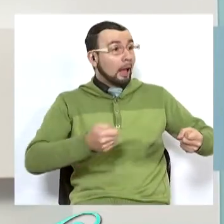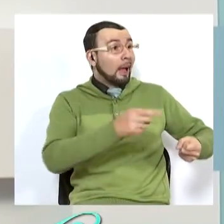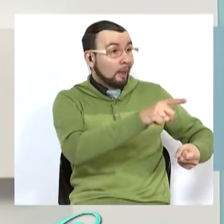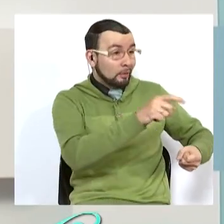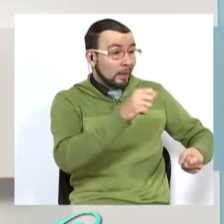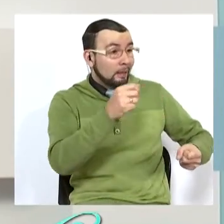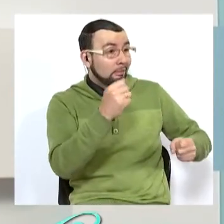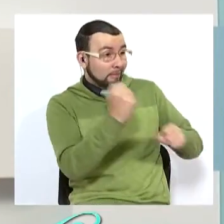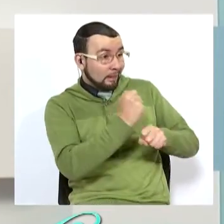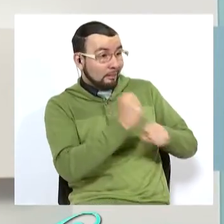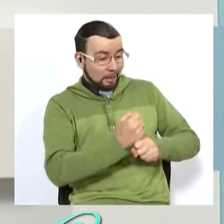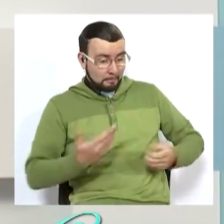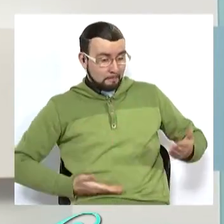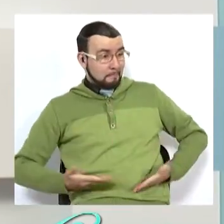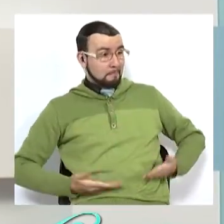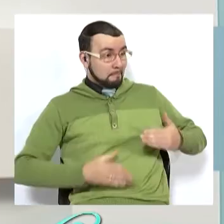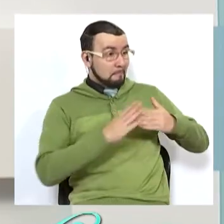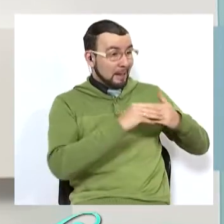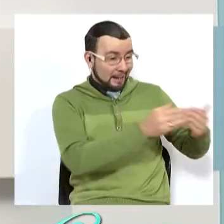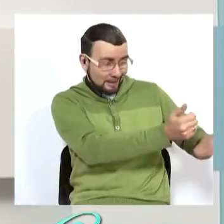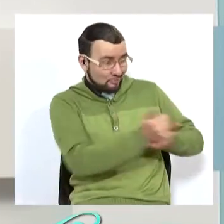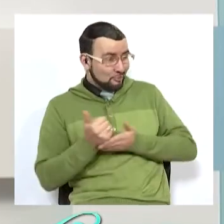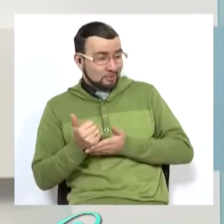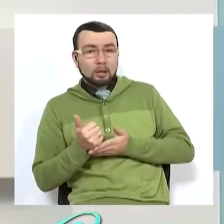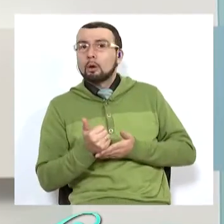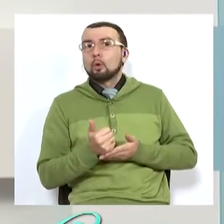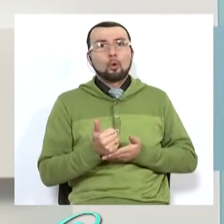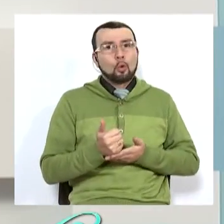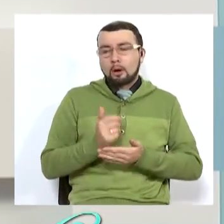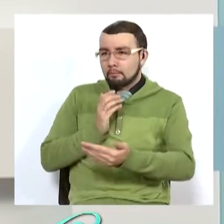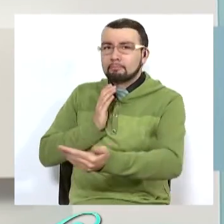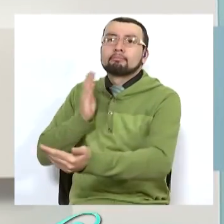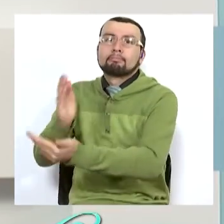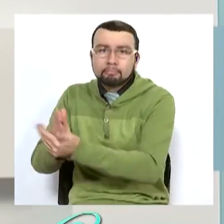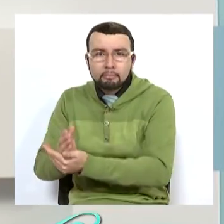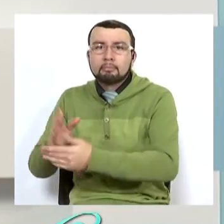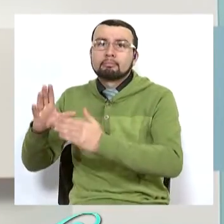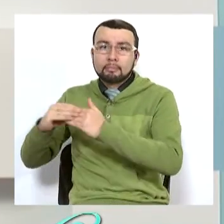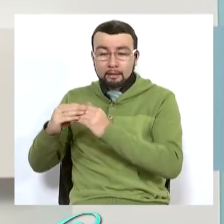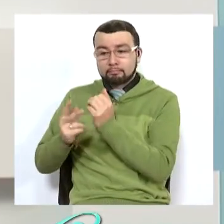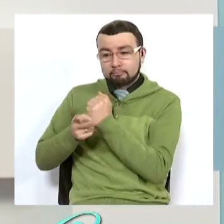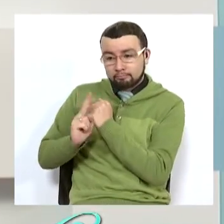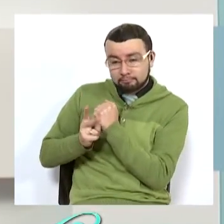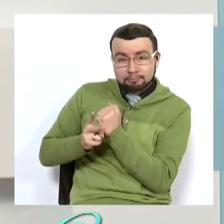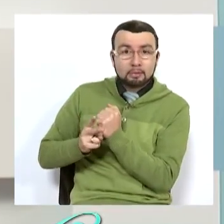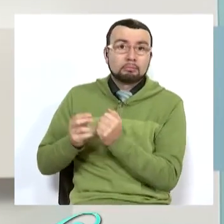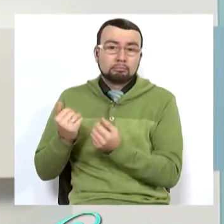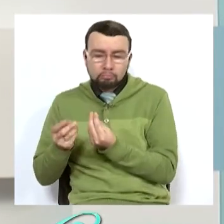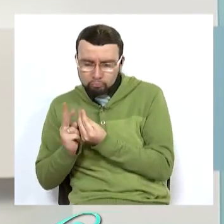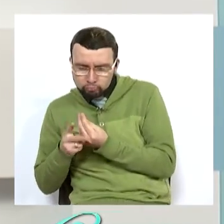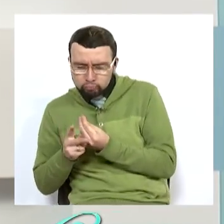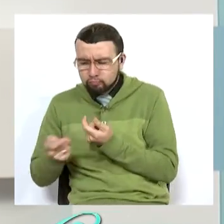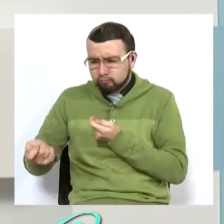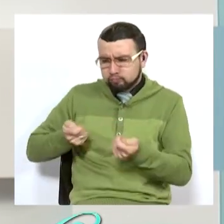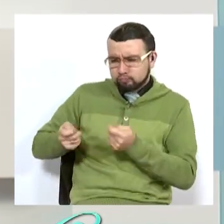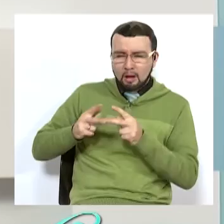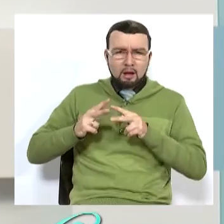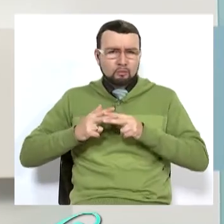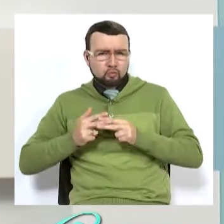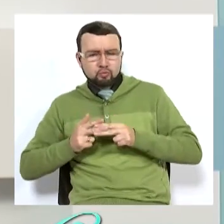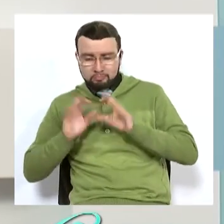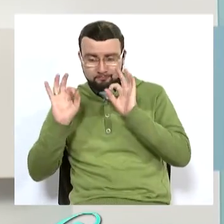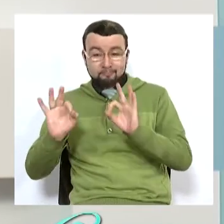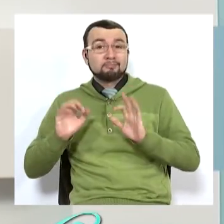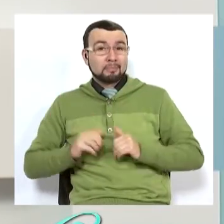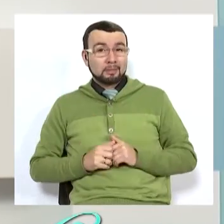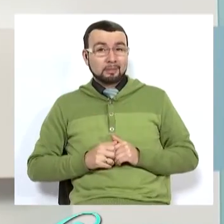carpintero, los llevan donde un mecánico y que sea bien bueno. Pero ¿por qué será que los seres humanos se enferman y